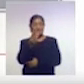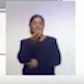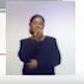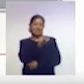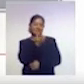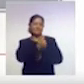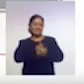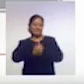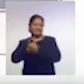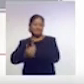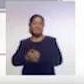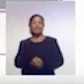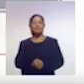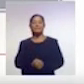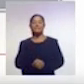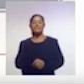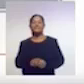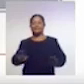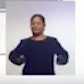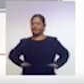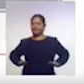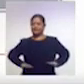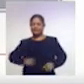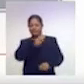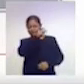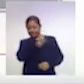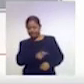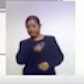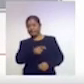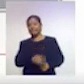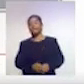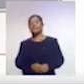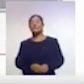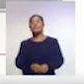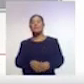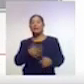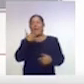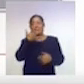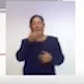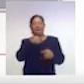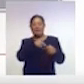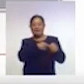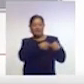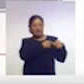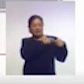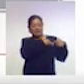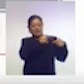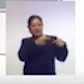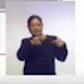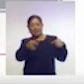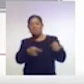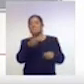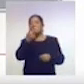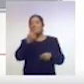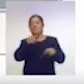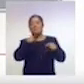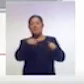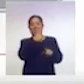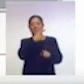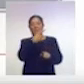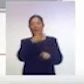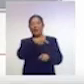torneo. Y en el cual, pues, la característica que ha tenido es que a 5 jornadas simplemente han recibido 2 goles, algo que no habían